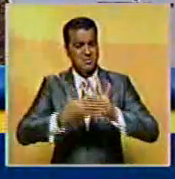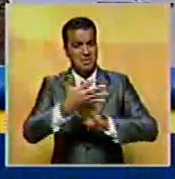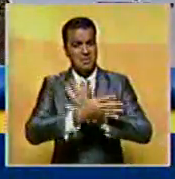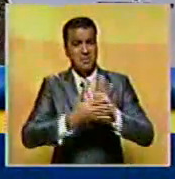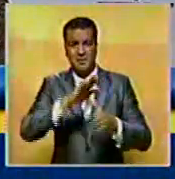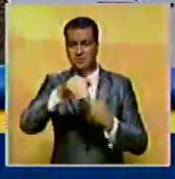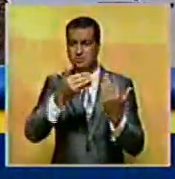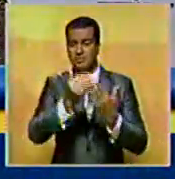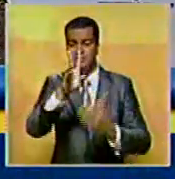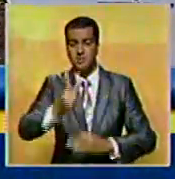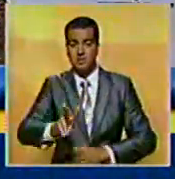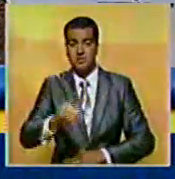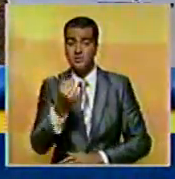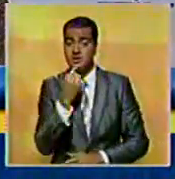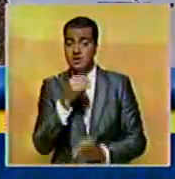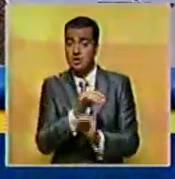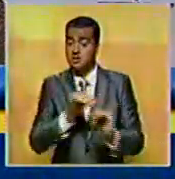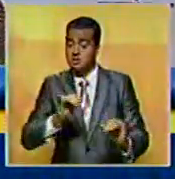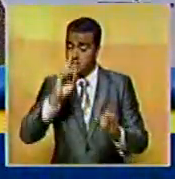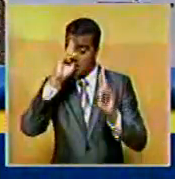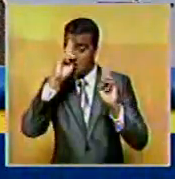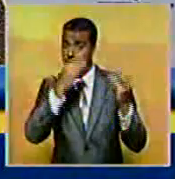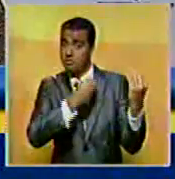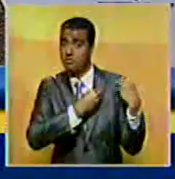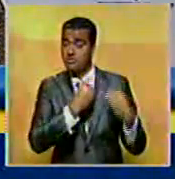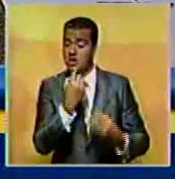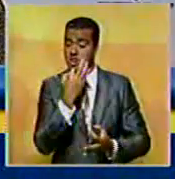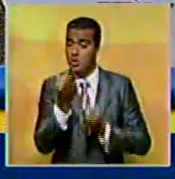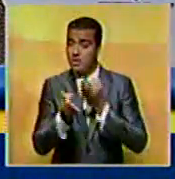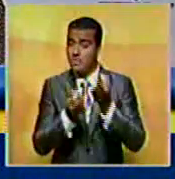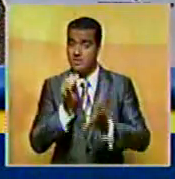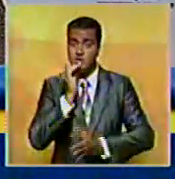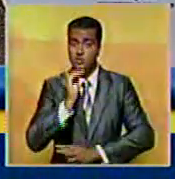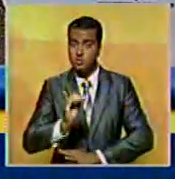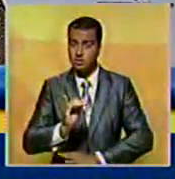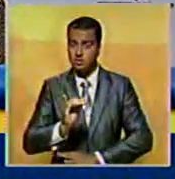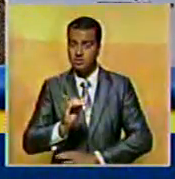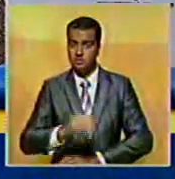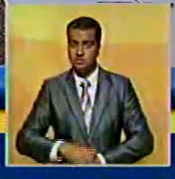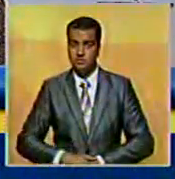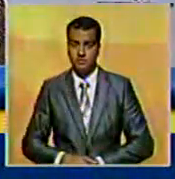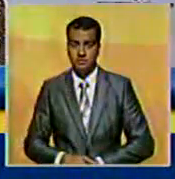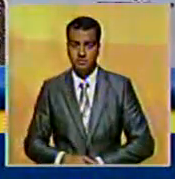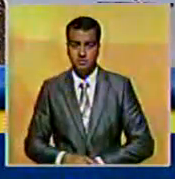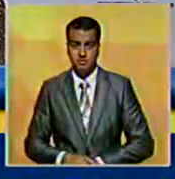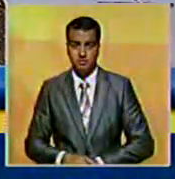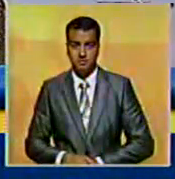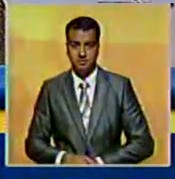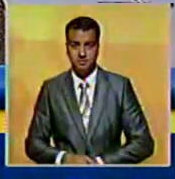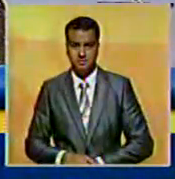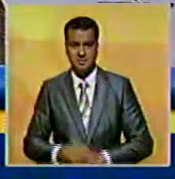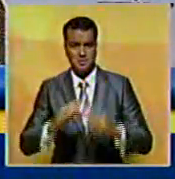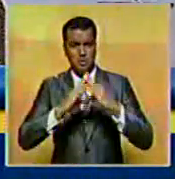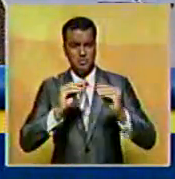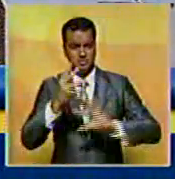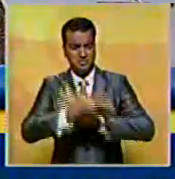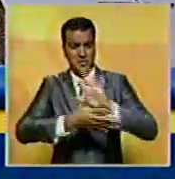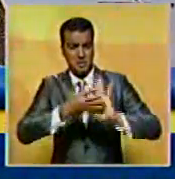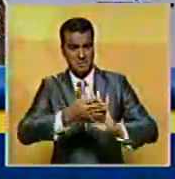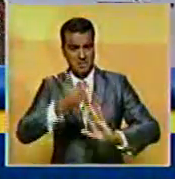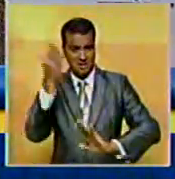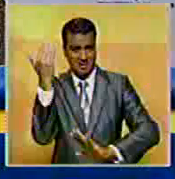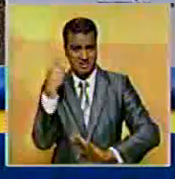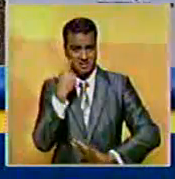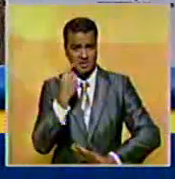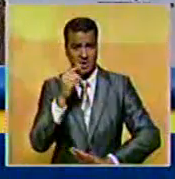el caos. Pidió que sean responsables en las denuncias y también precisó que, producto de estos hechos violentos que se han registrado en el